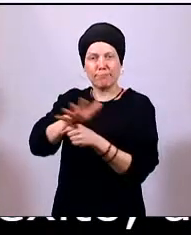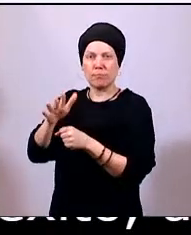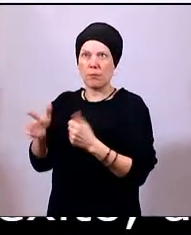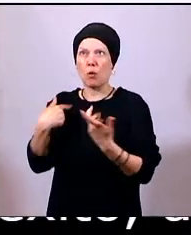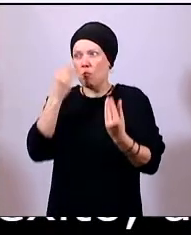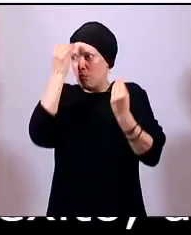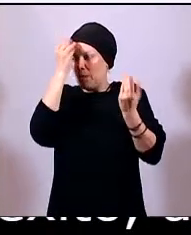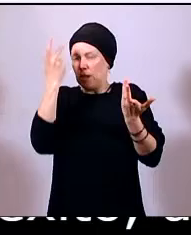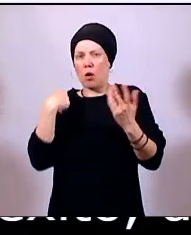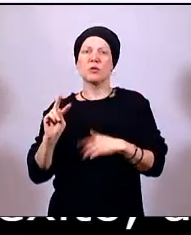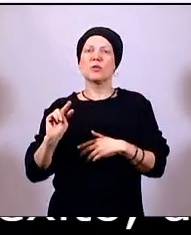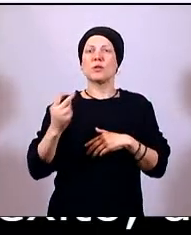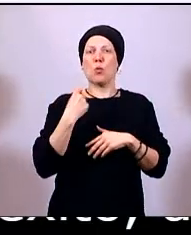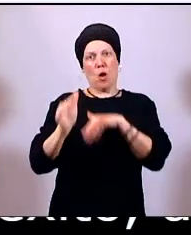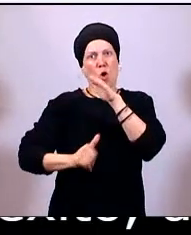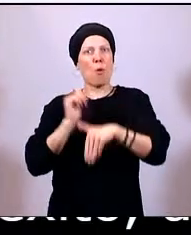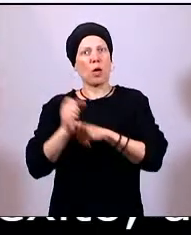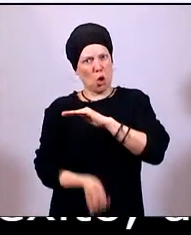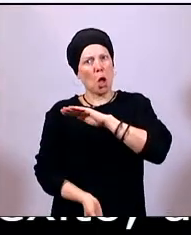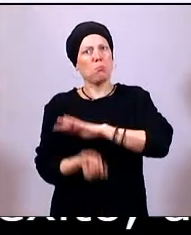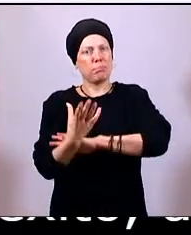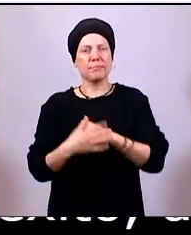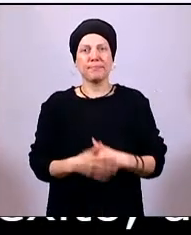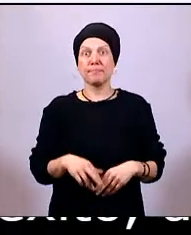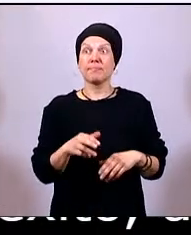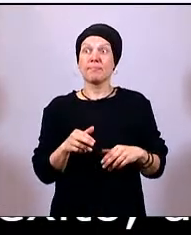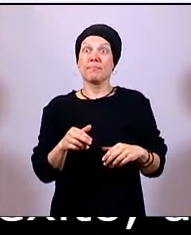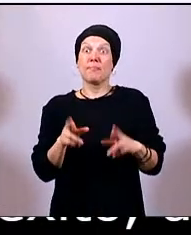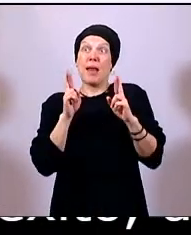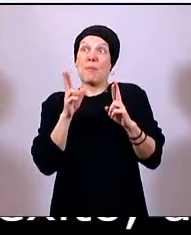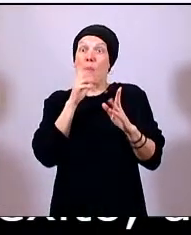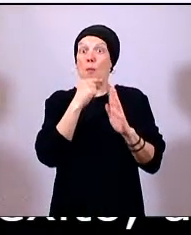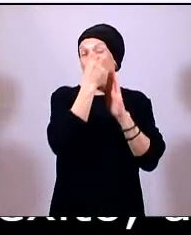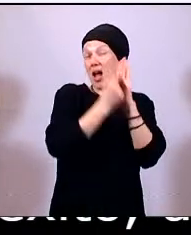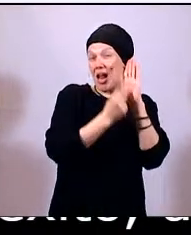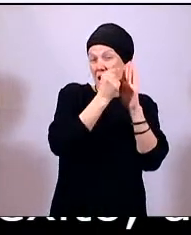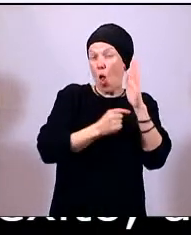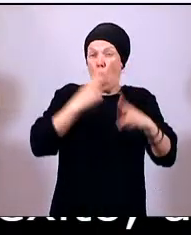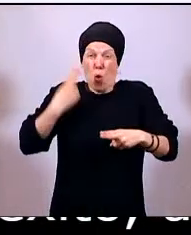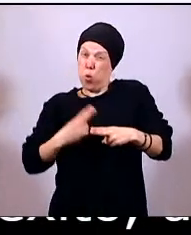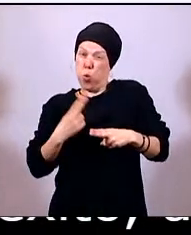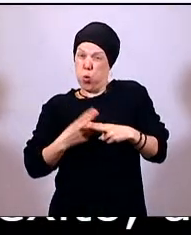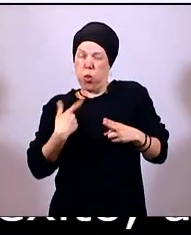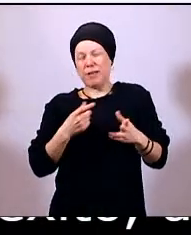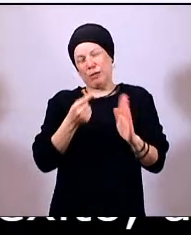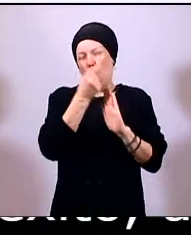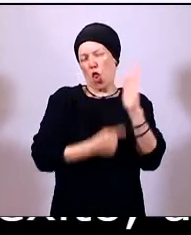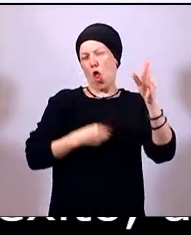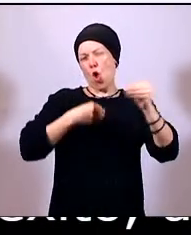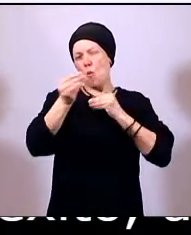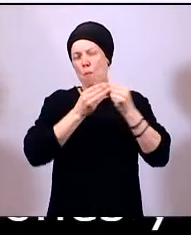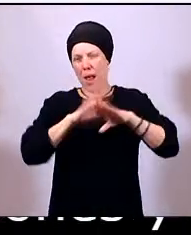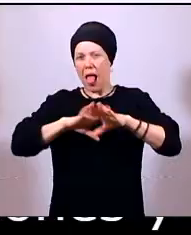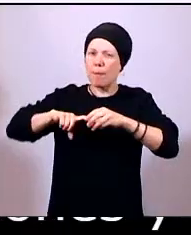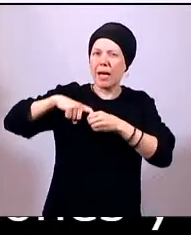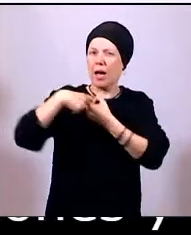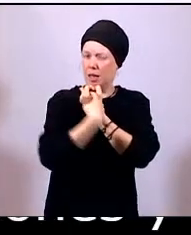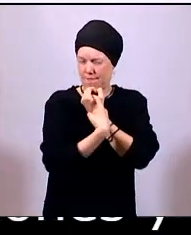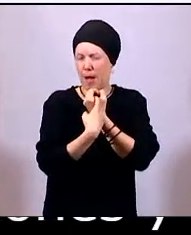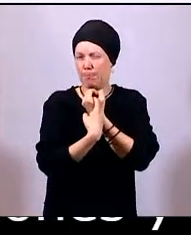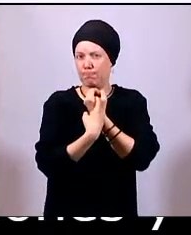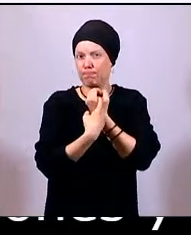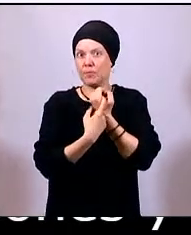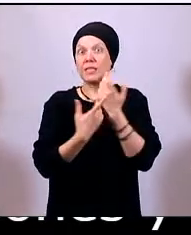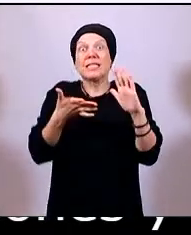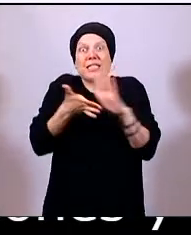segunda convocatoria. Esperamos que, al reducir los requisitos de empleo y flexibilizar las condiciones de participación, más